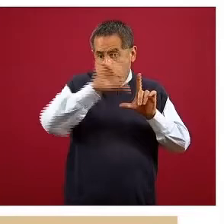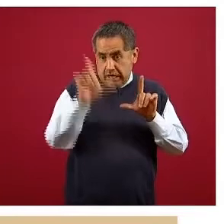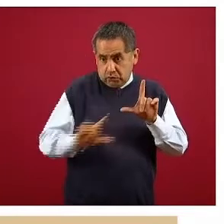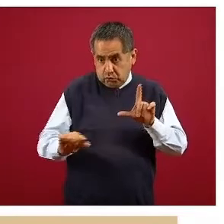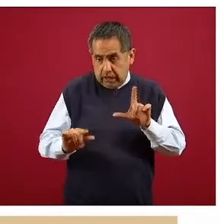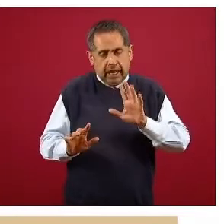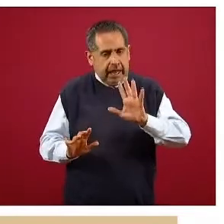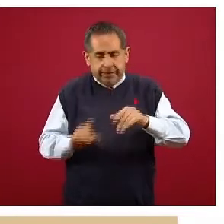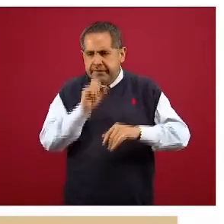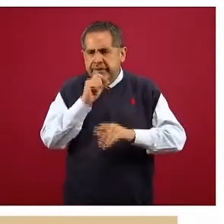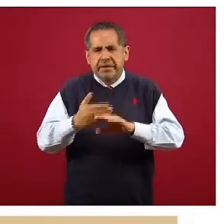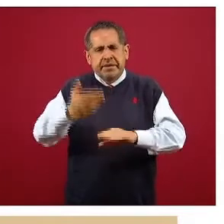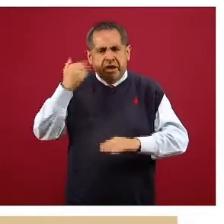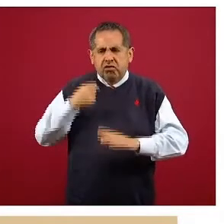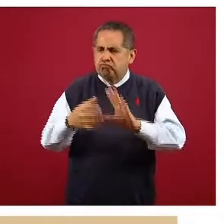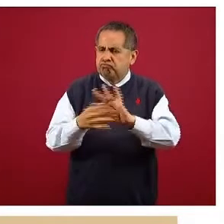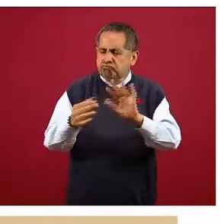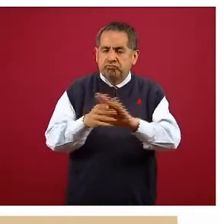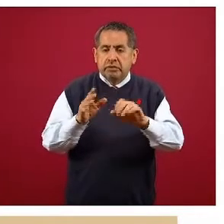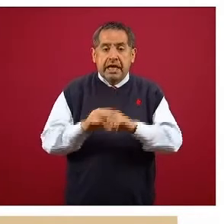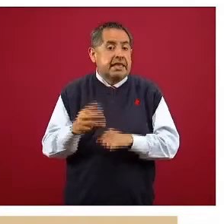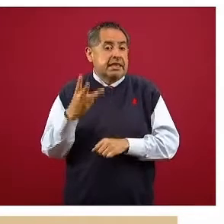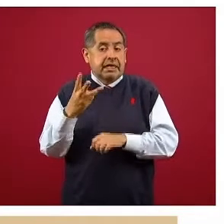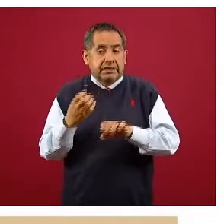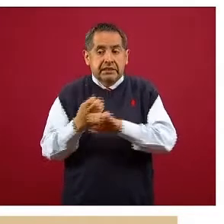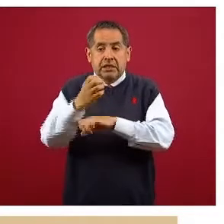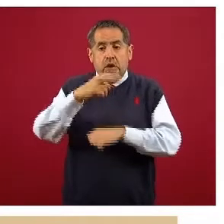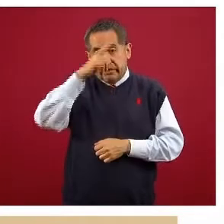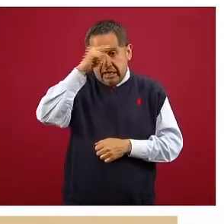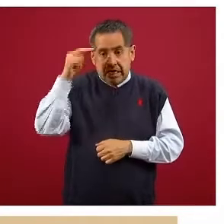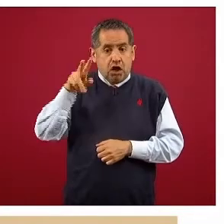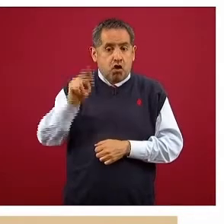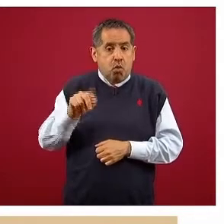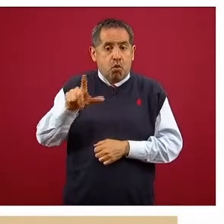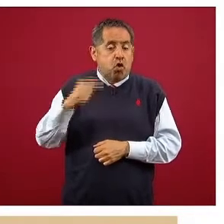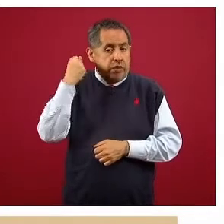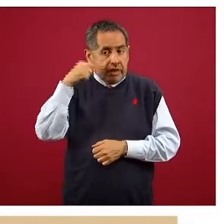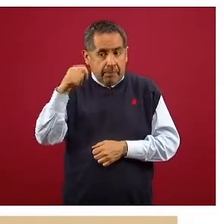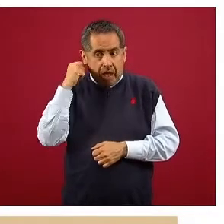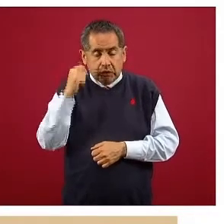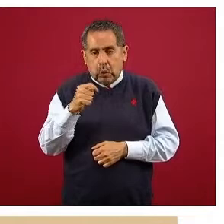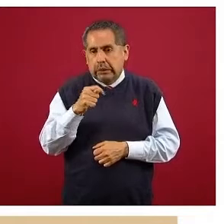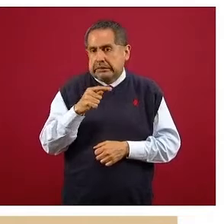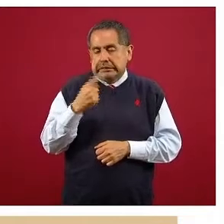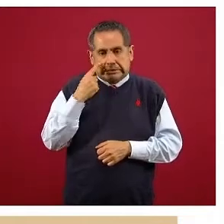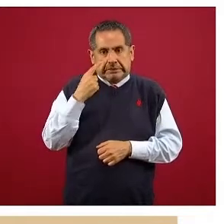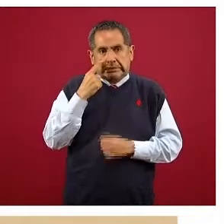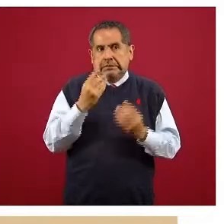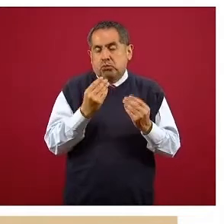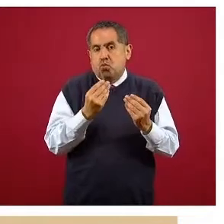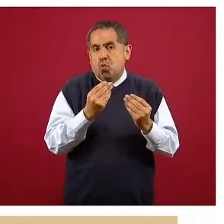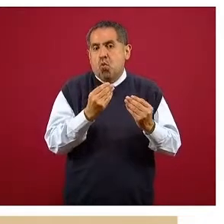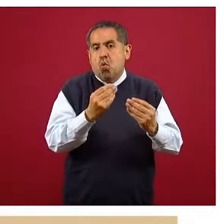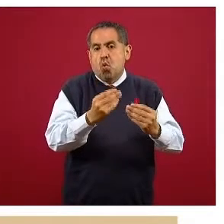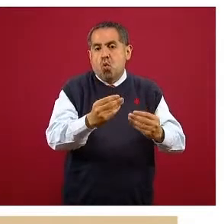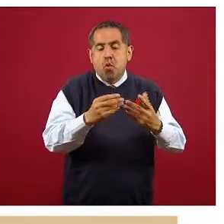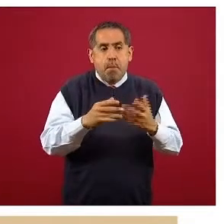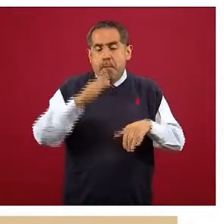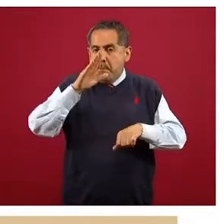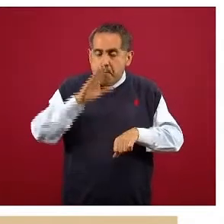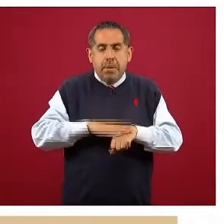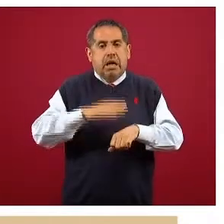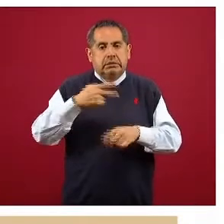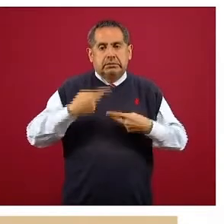también habíamos estado viendo que estos 3 estados, Nayarit, Nuevo León y Tabasco, han estado en su momento con la